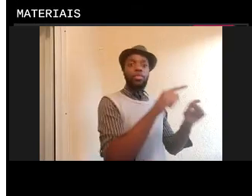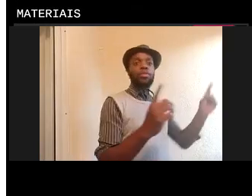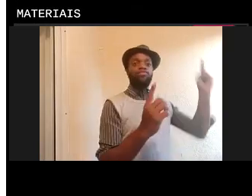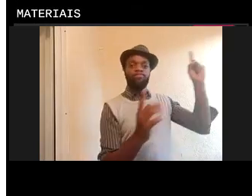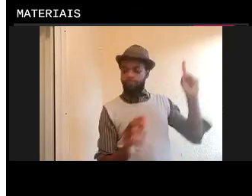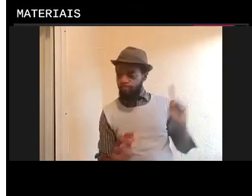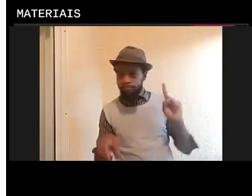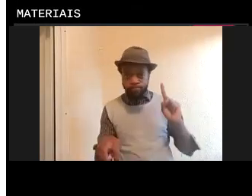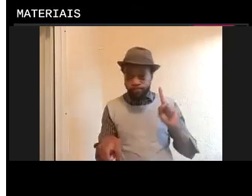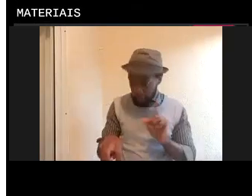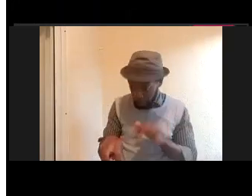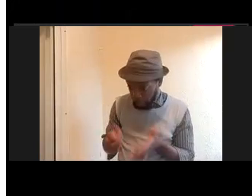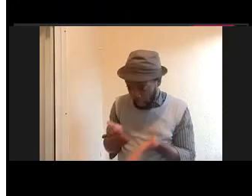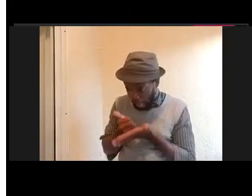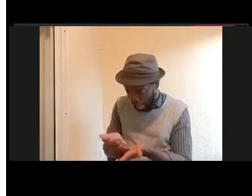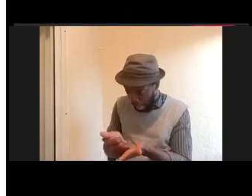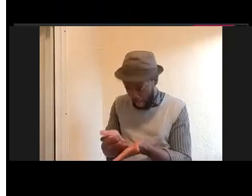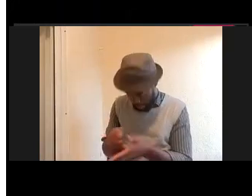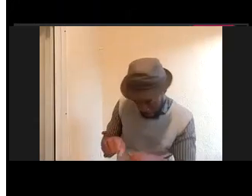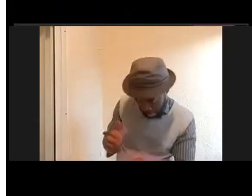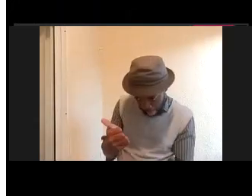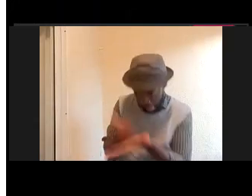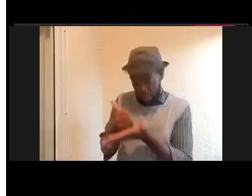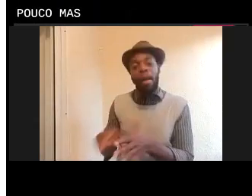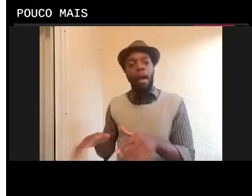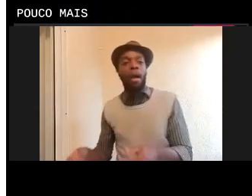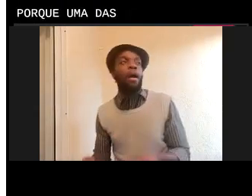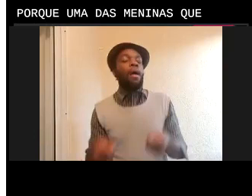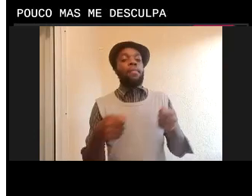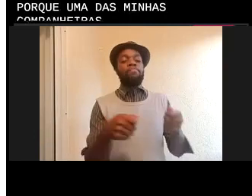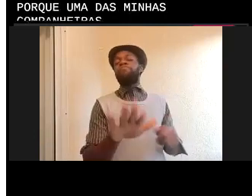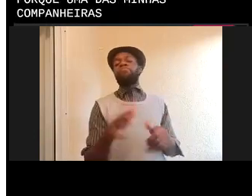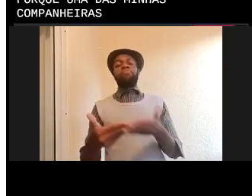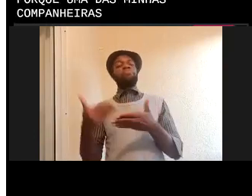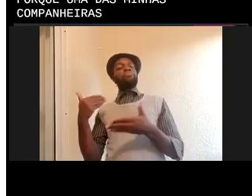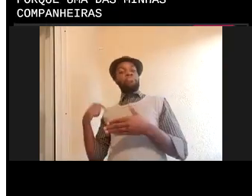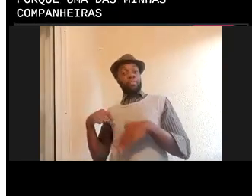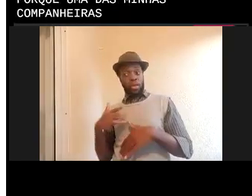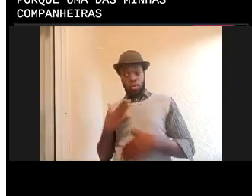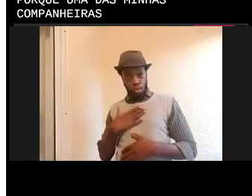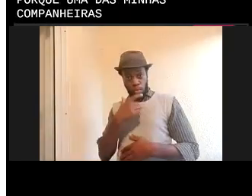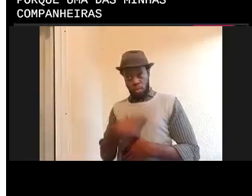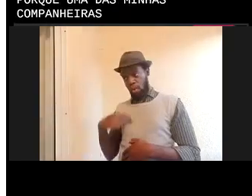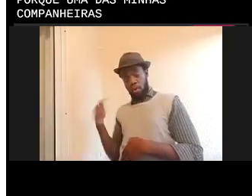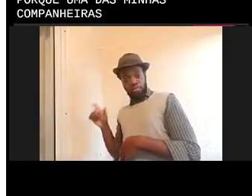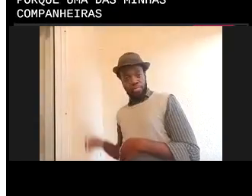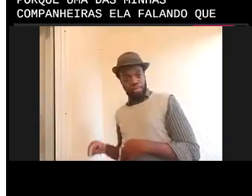muy poco una de mis compañeras estábamos promoviendo que nuestras compañeras con